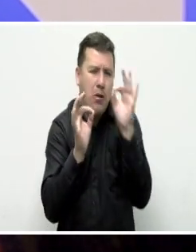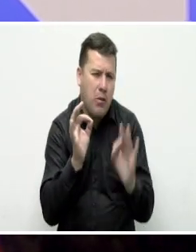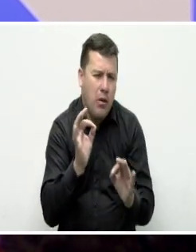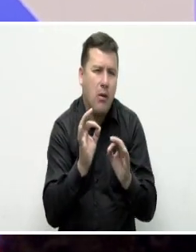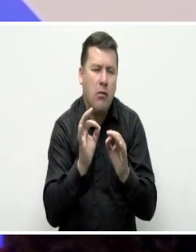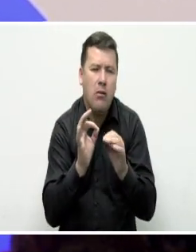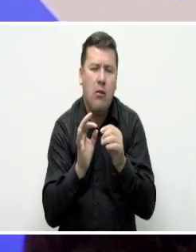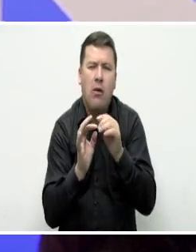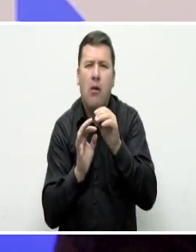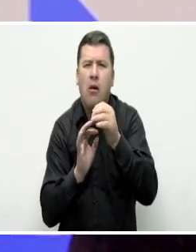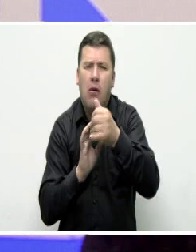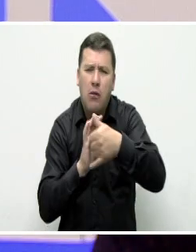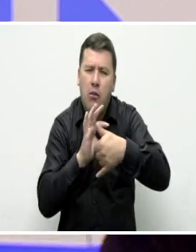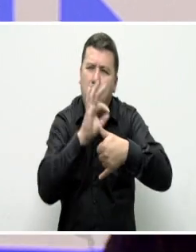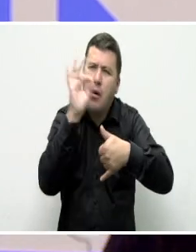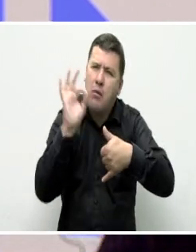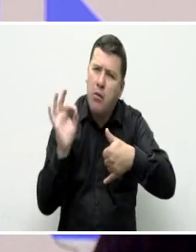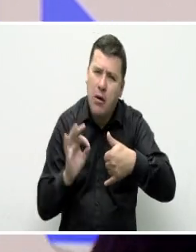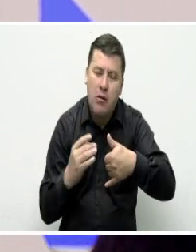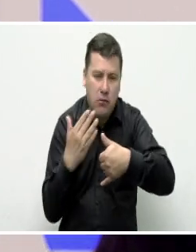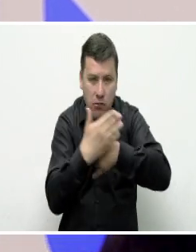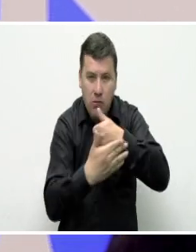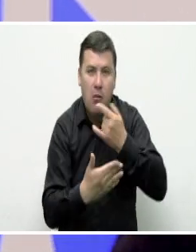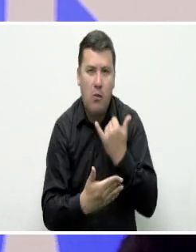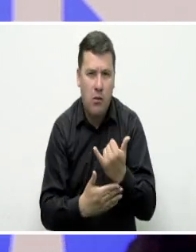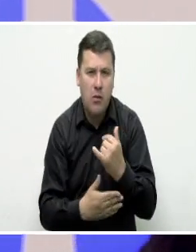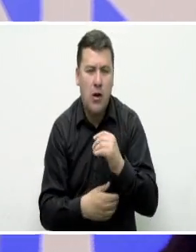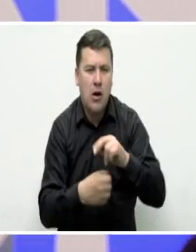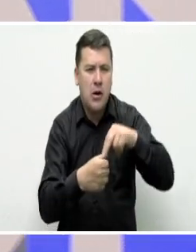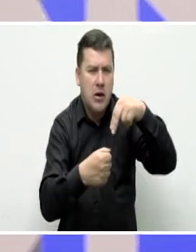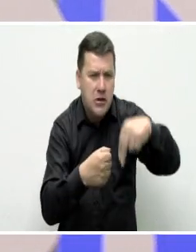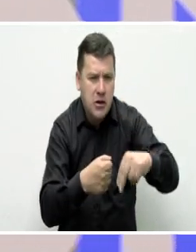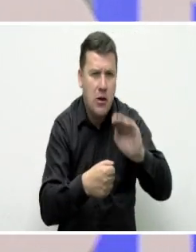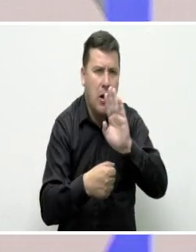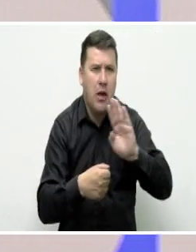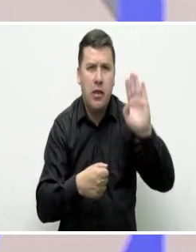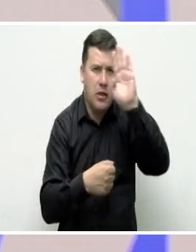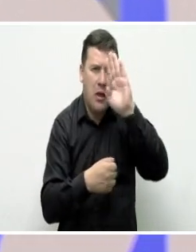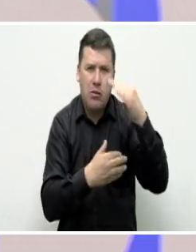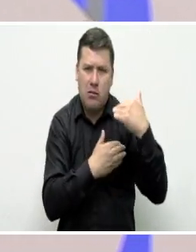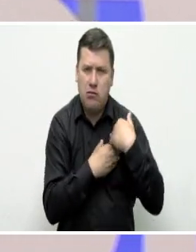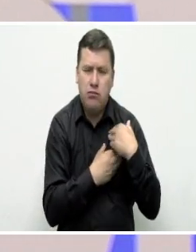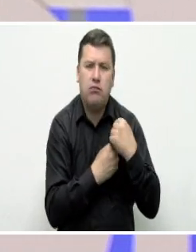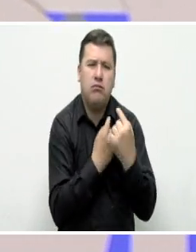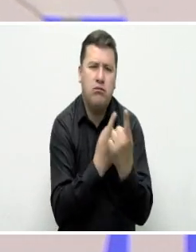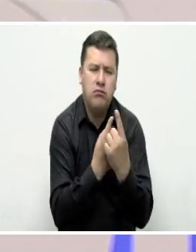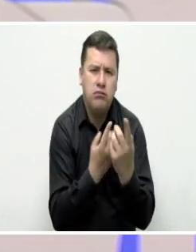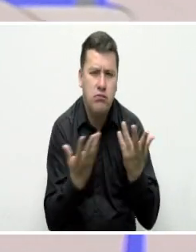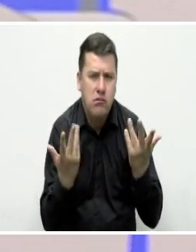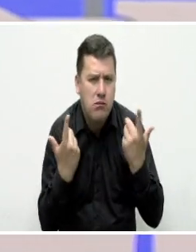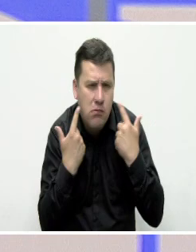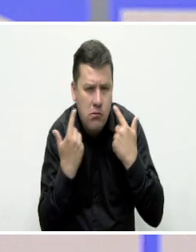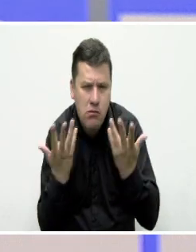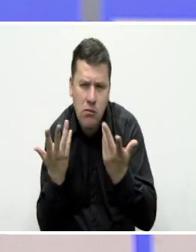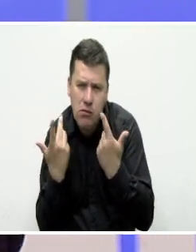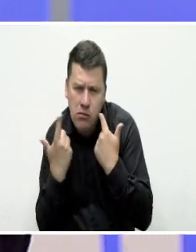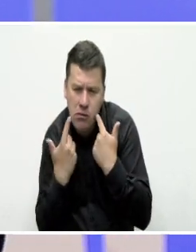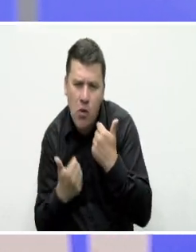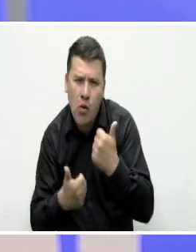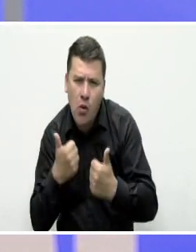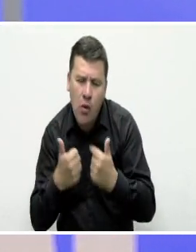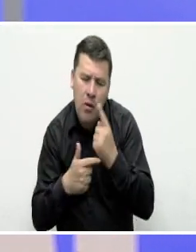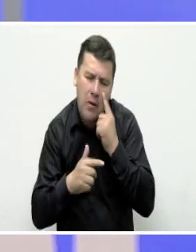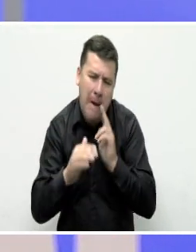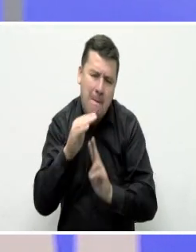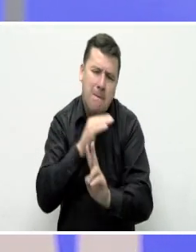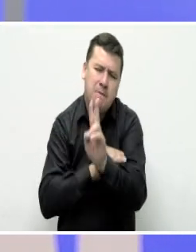estuvimos con los ciudadanos y con las autoridades departamentales y municipales para escucharlos. ¿Cuál es su